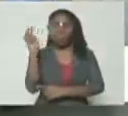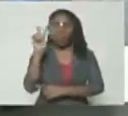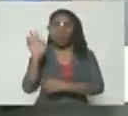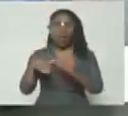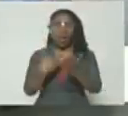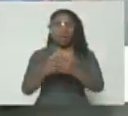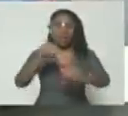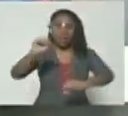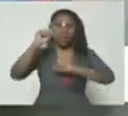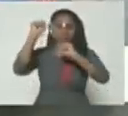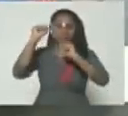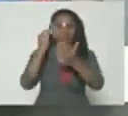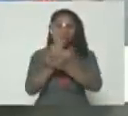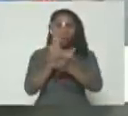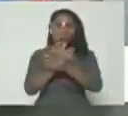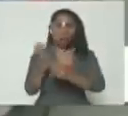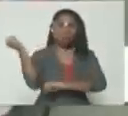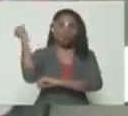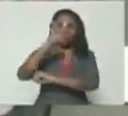siempre!